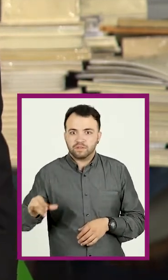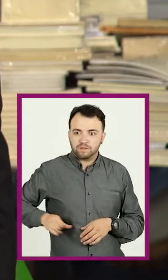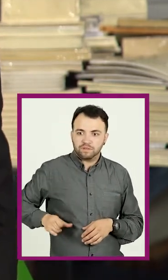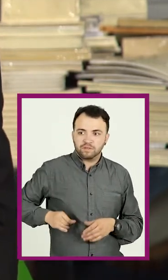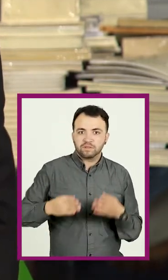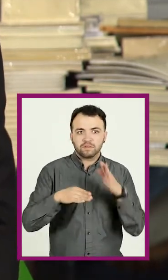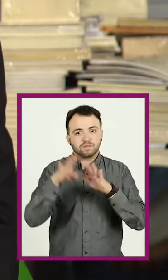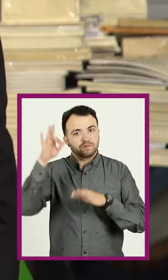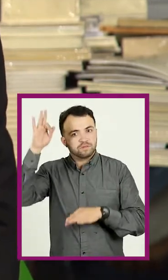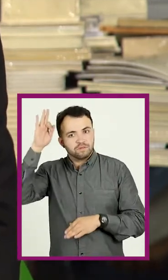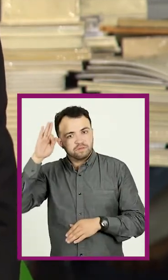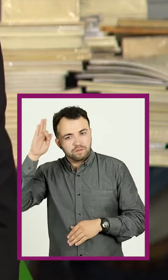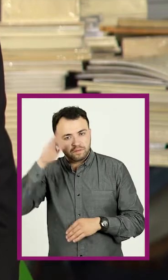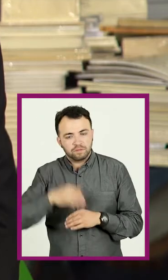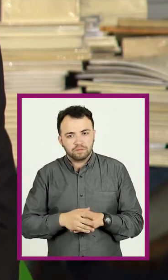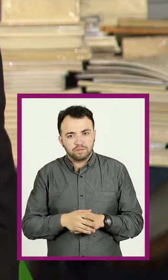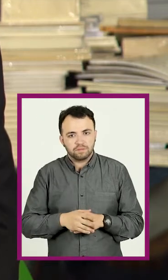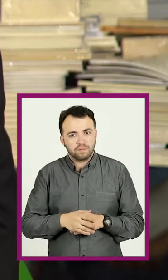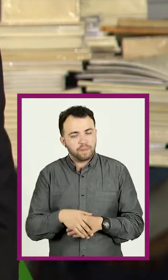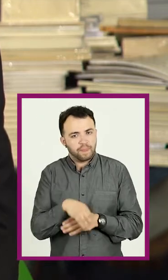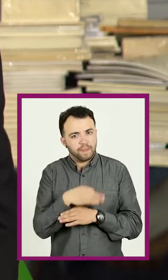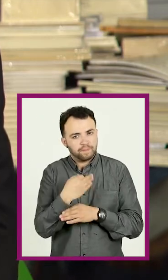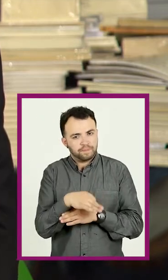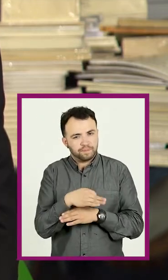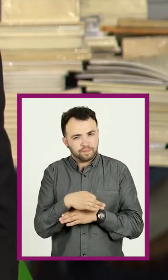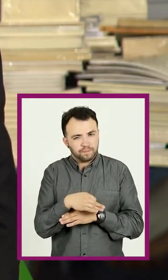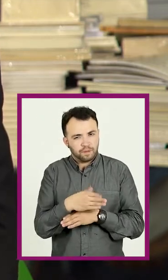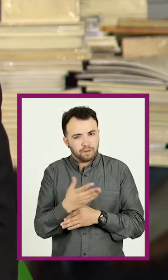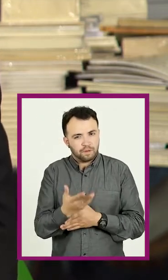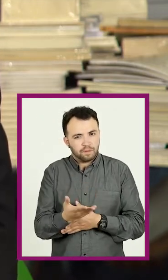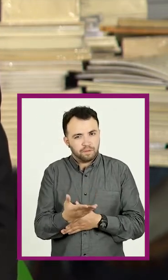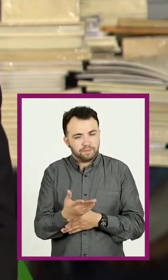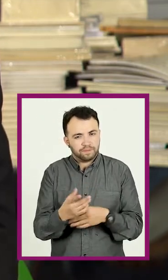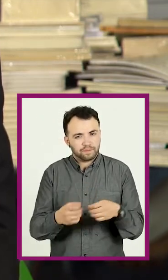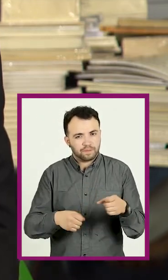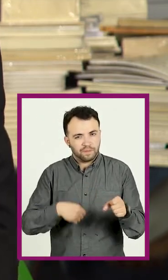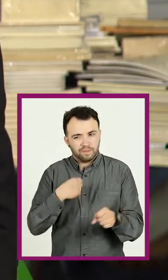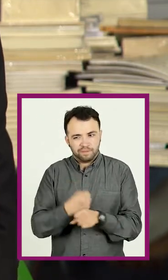¿no? Mientras en el año